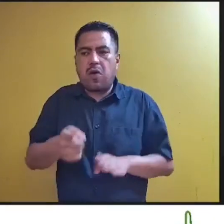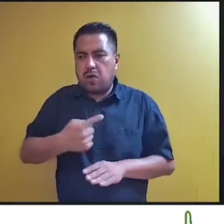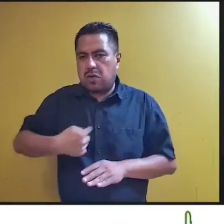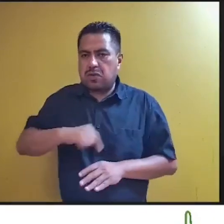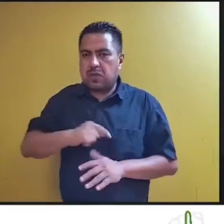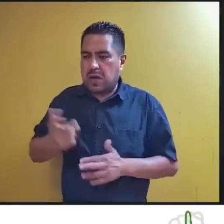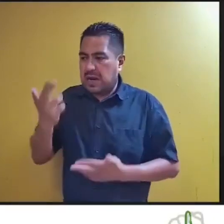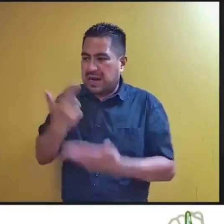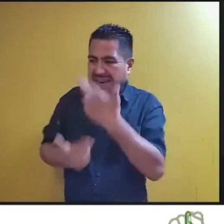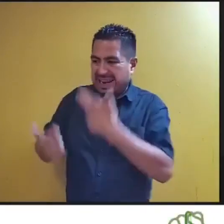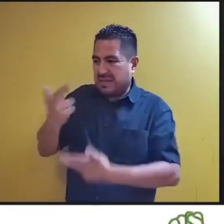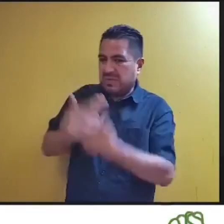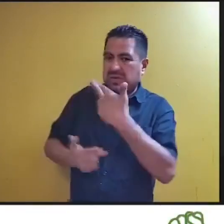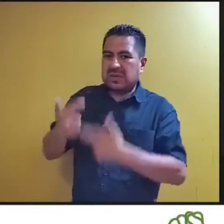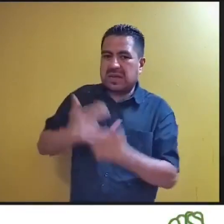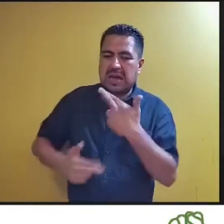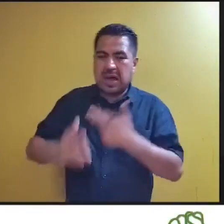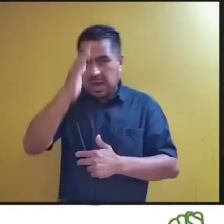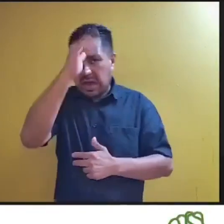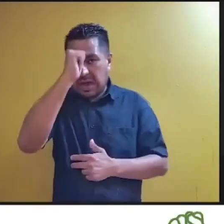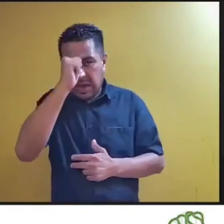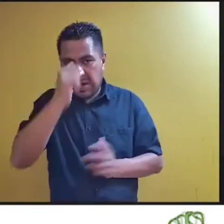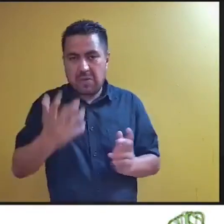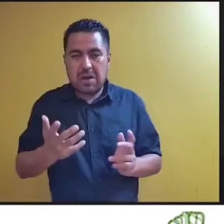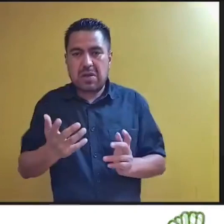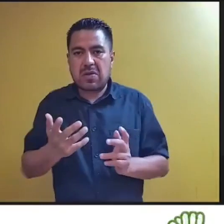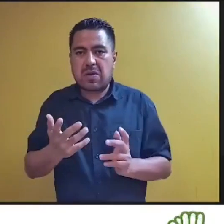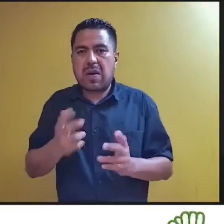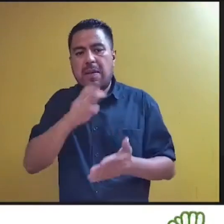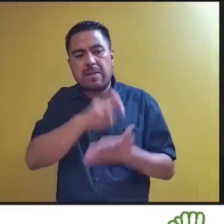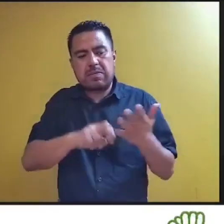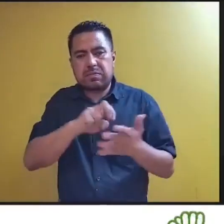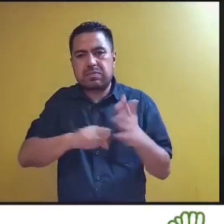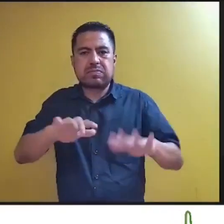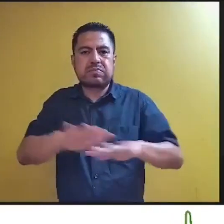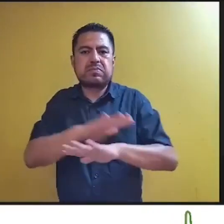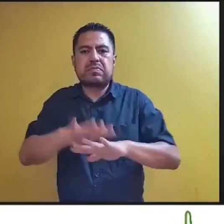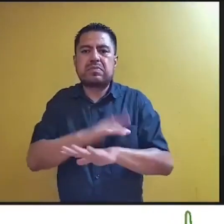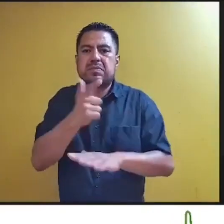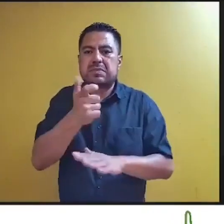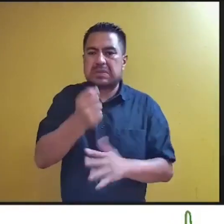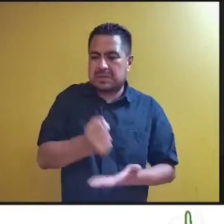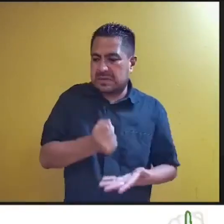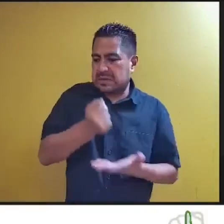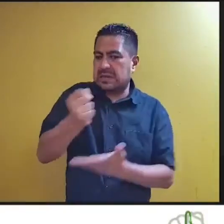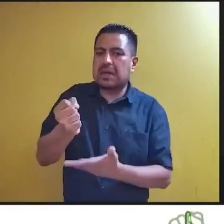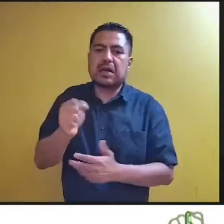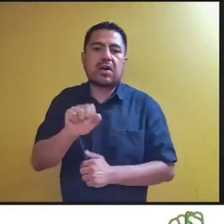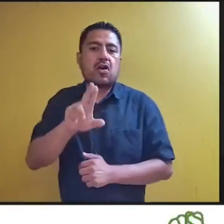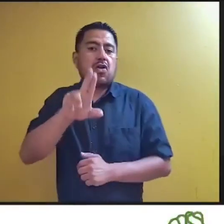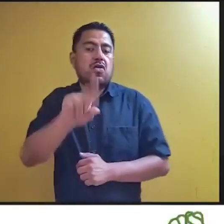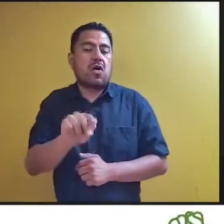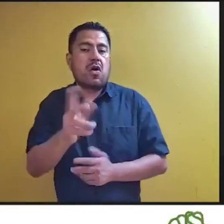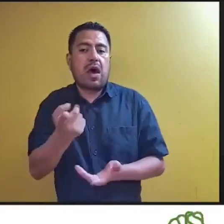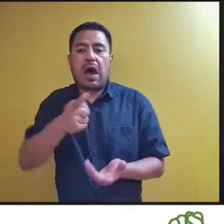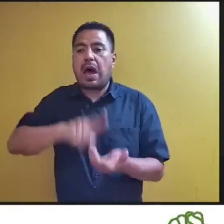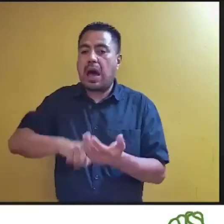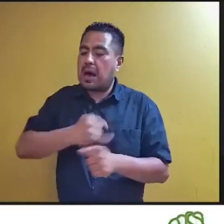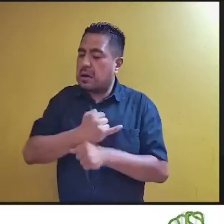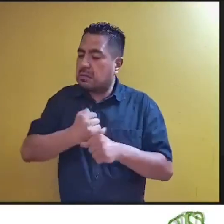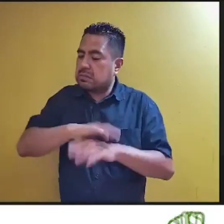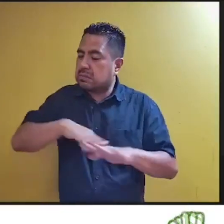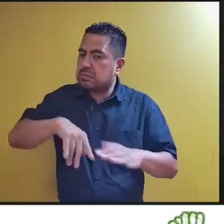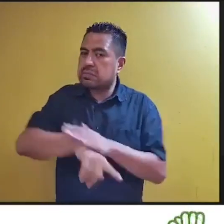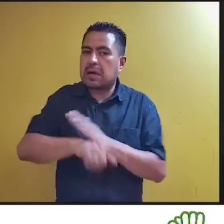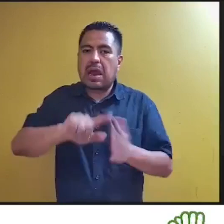revocar un acuerdo y modificar un presupuesto si no se entra al análisis